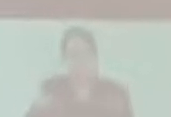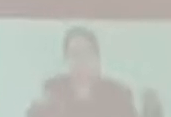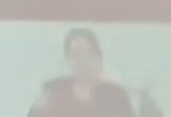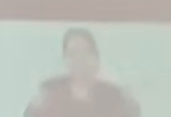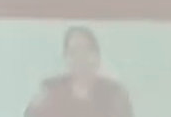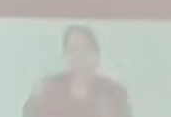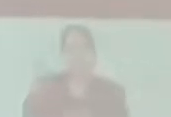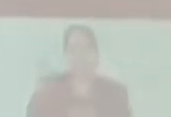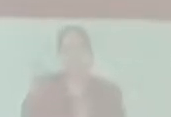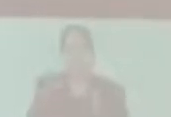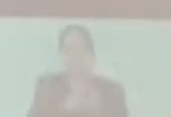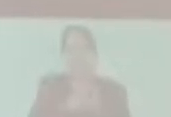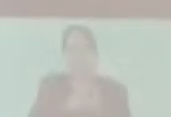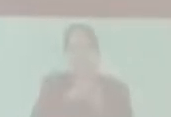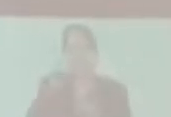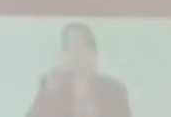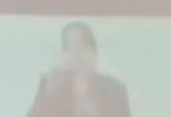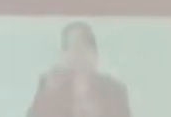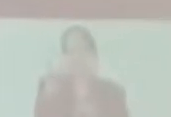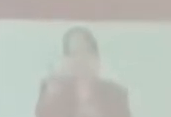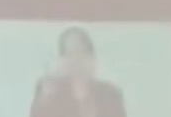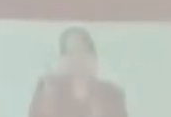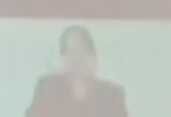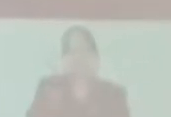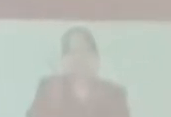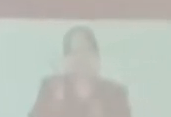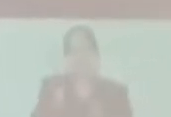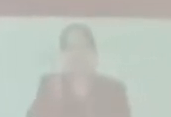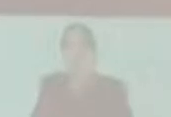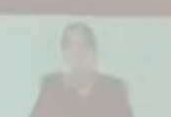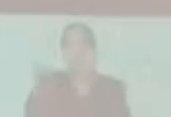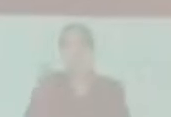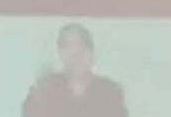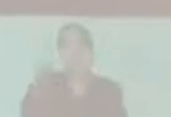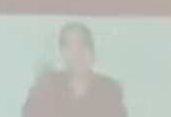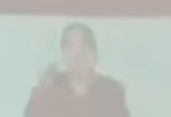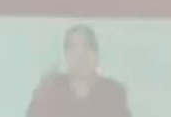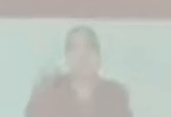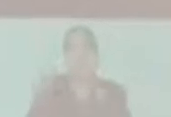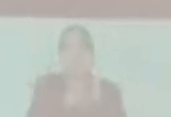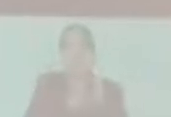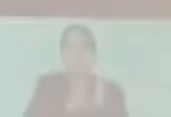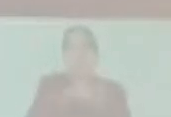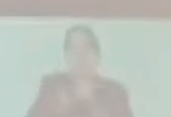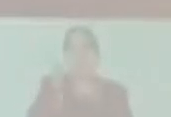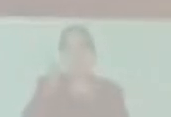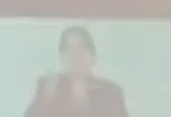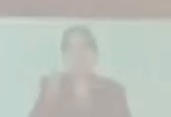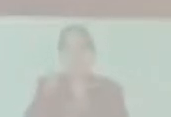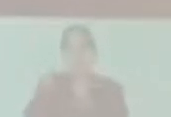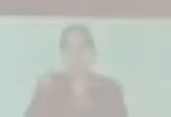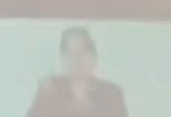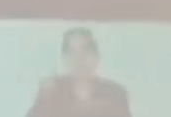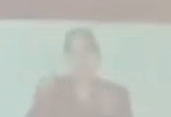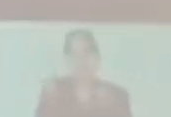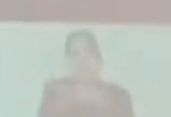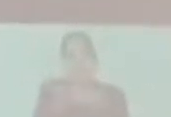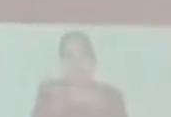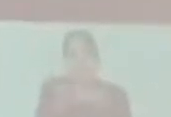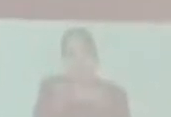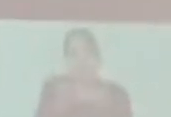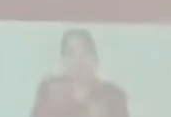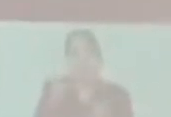de 2022 habremos entregado 190 mil créditos para el bienestar con 2 mil millones de pesos